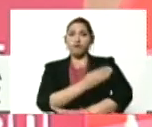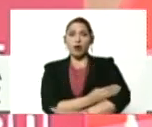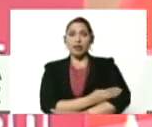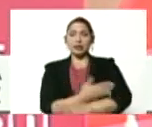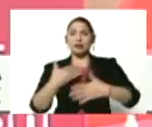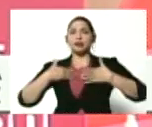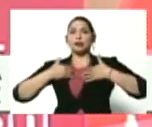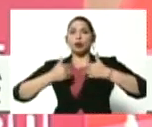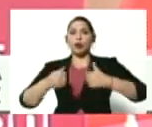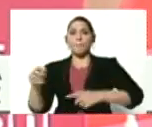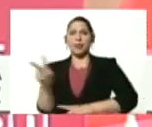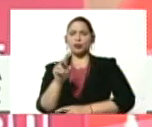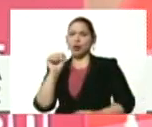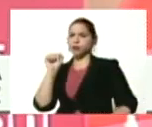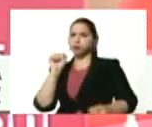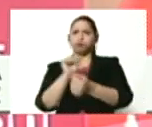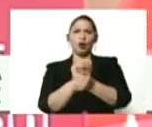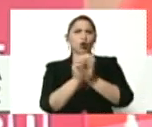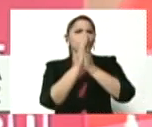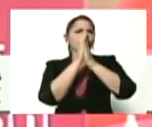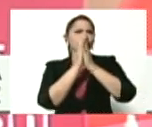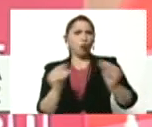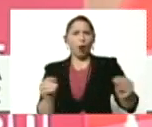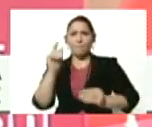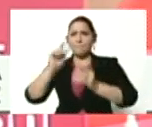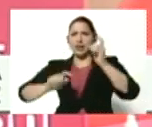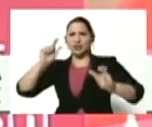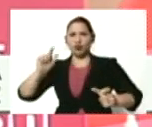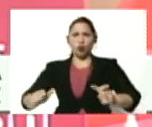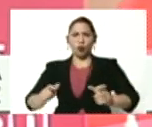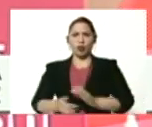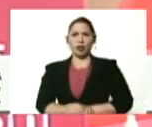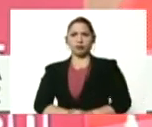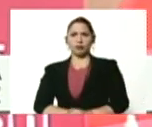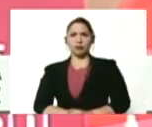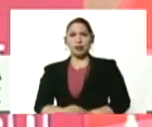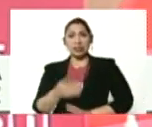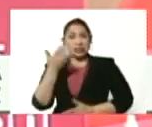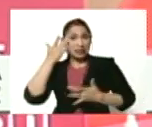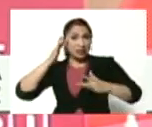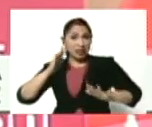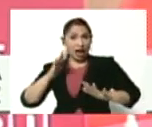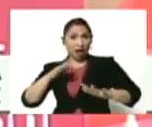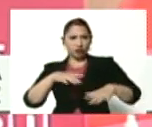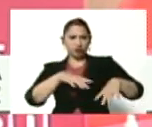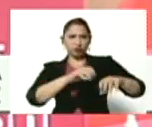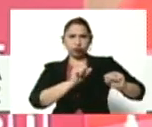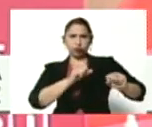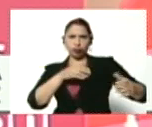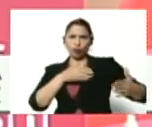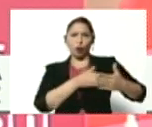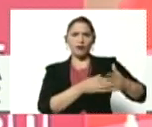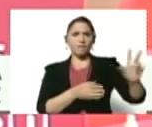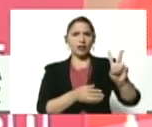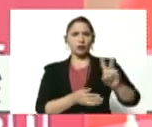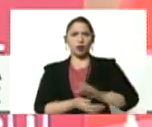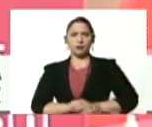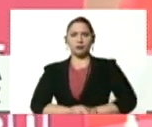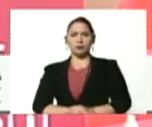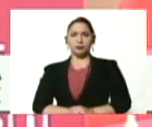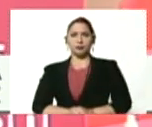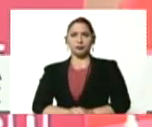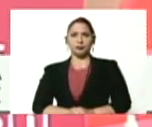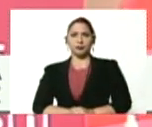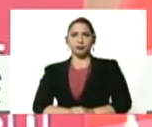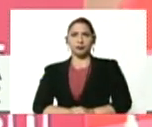Venezuela capturen a todos aquellos que osaron hollar el territorio sagrado de la patria